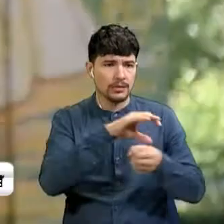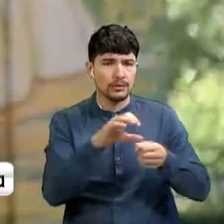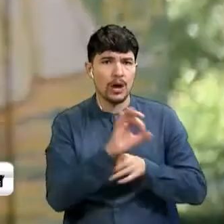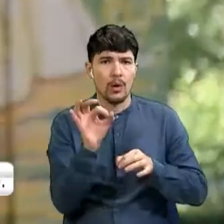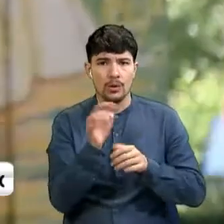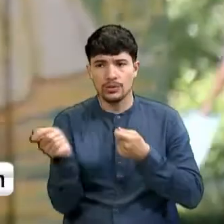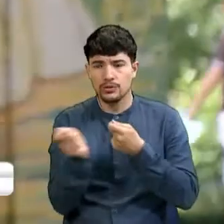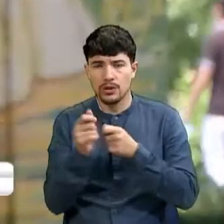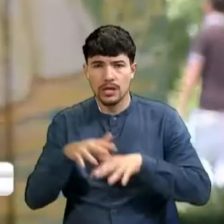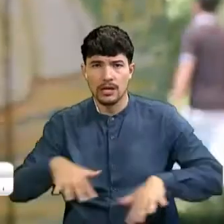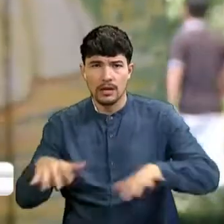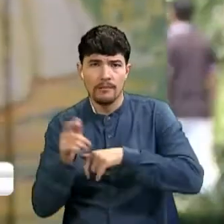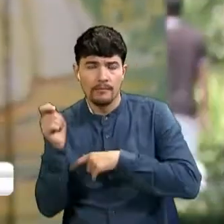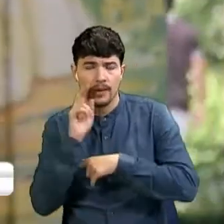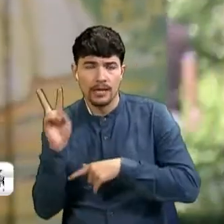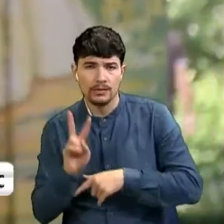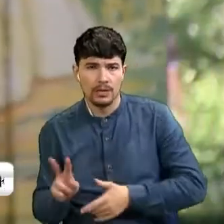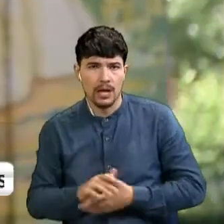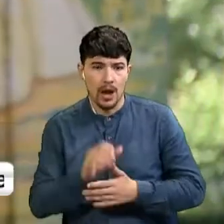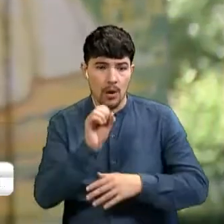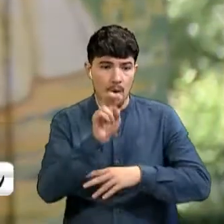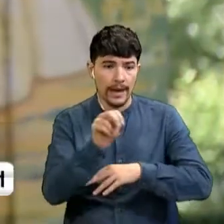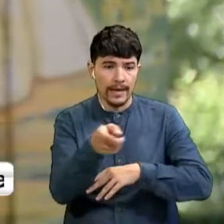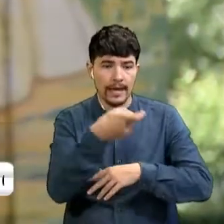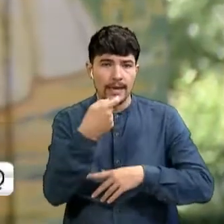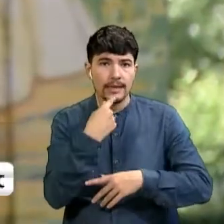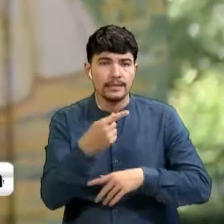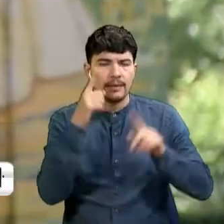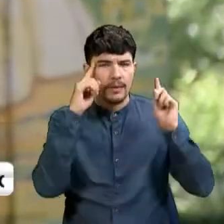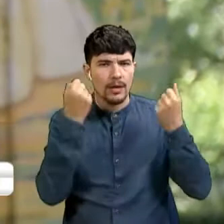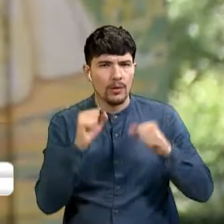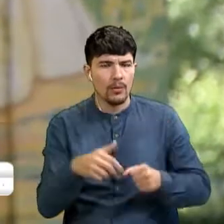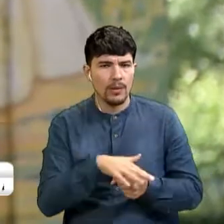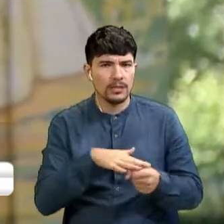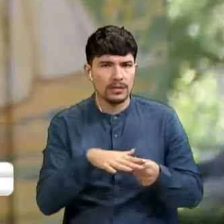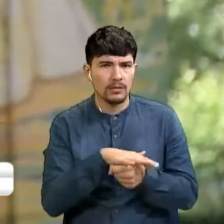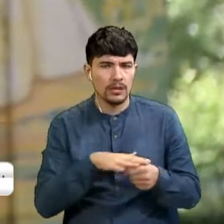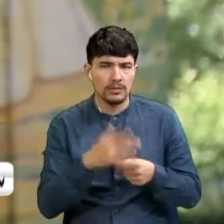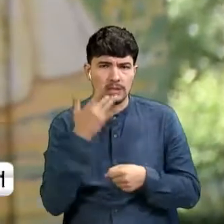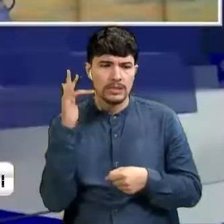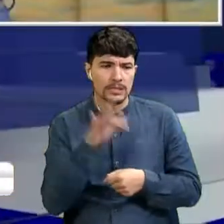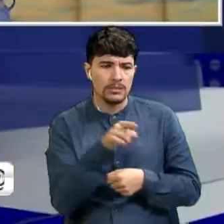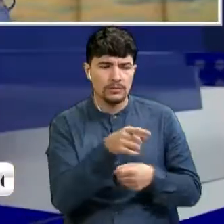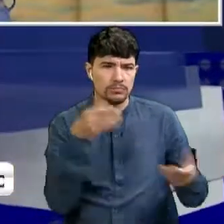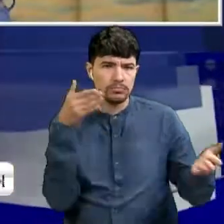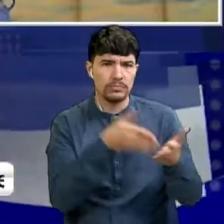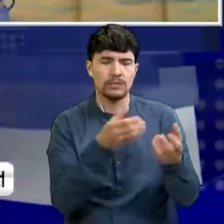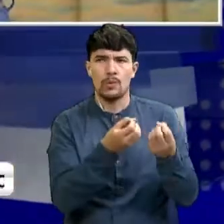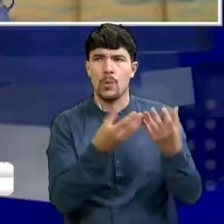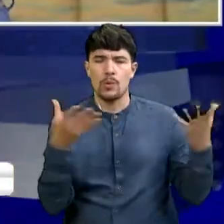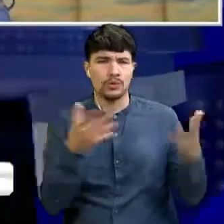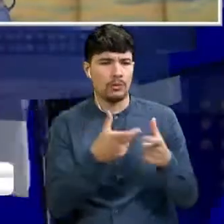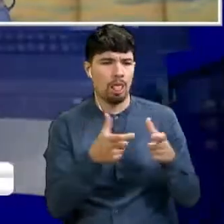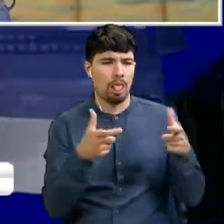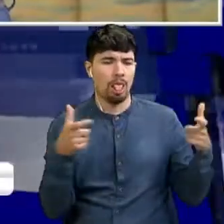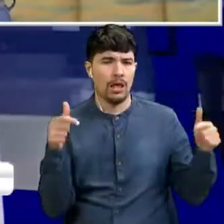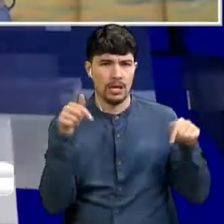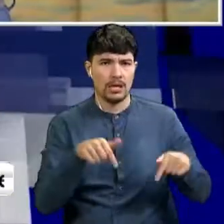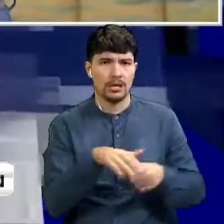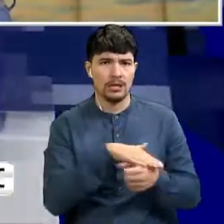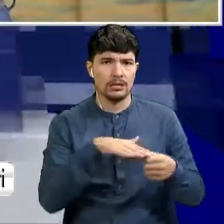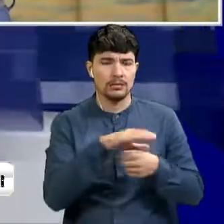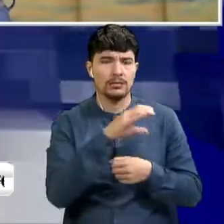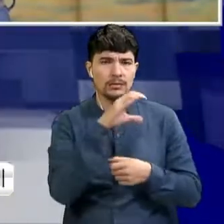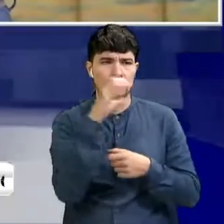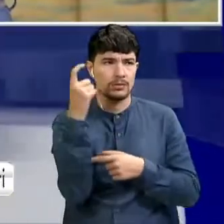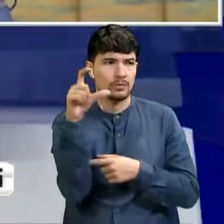frontera. Bien, pues esta ONG dice que es preocupante la situación y temen que la delincuencia siga en aumento en la zona de frontera y en la ciudad de Cúcuta.